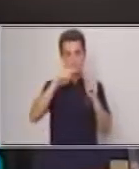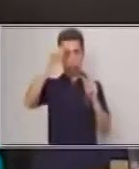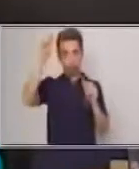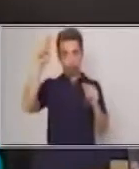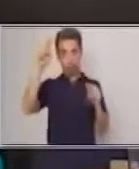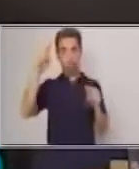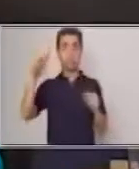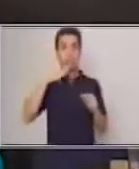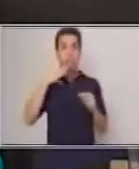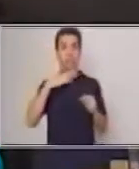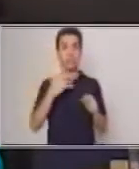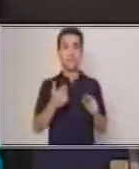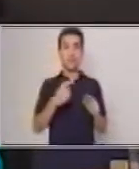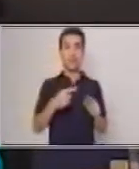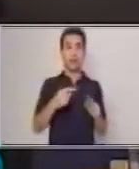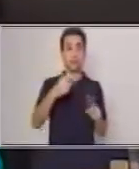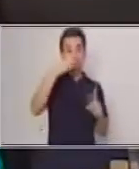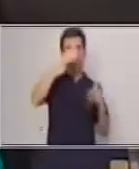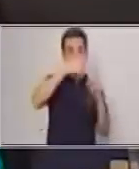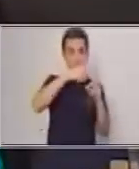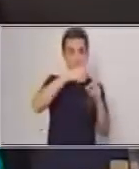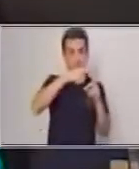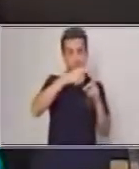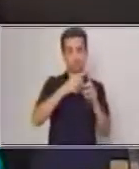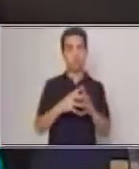separados por el signo que nos indica nuestro formato,